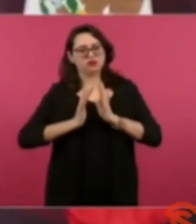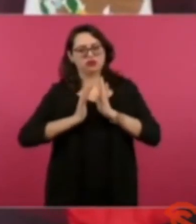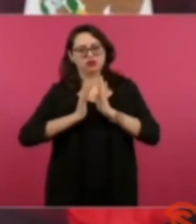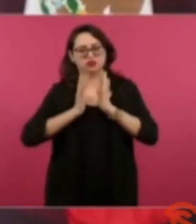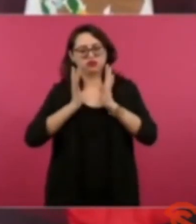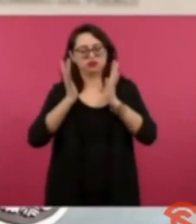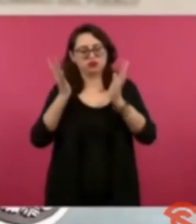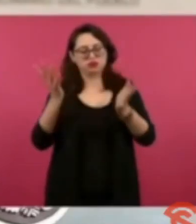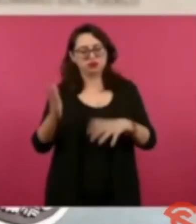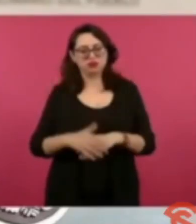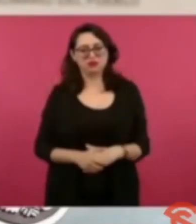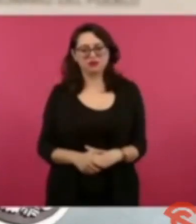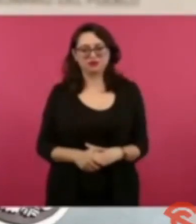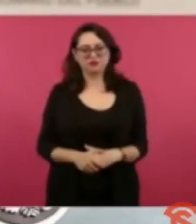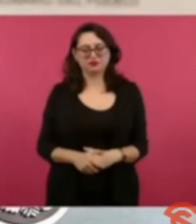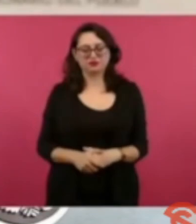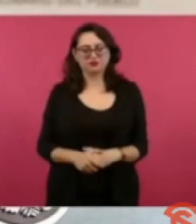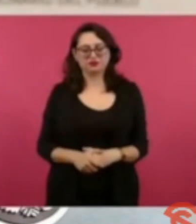Bueno,